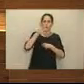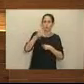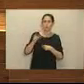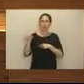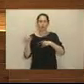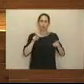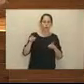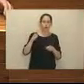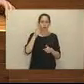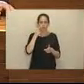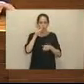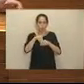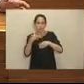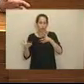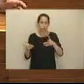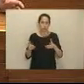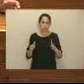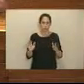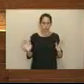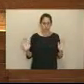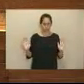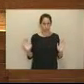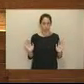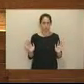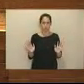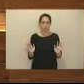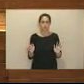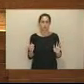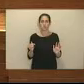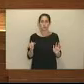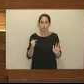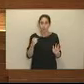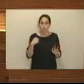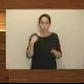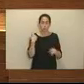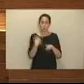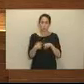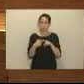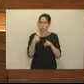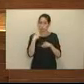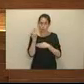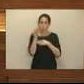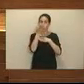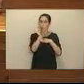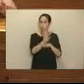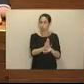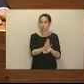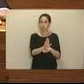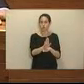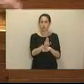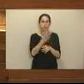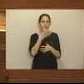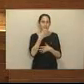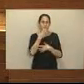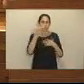butada mayor. Sencillamente, lo mismo que he propuesto, lo mismo que se llevó, por